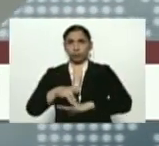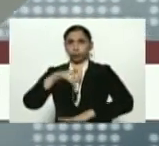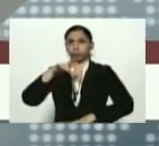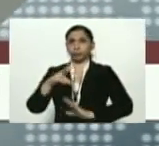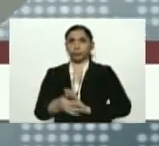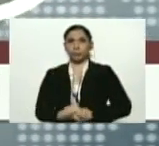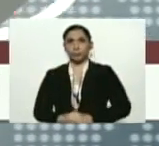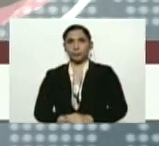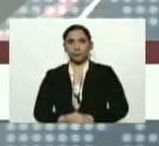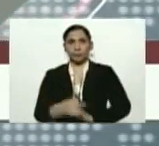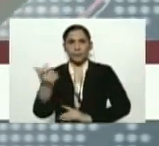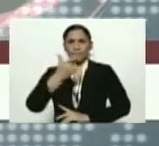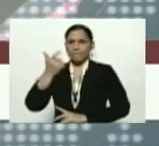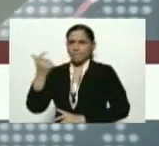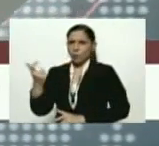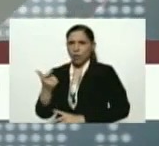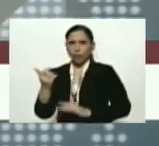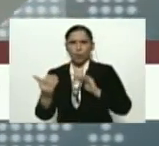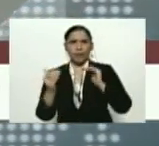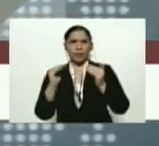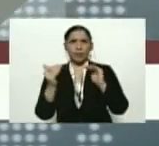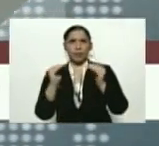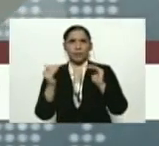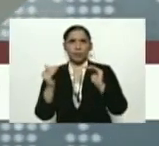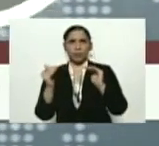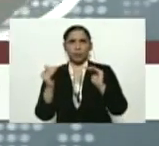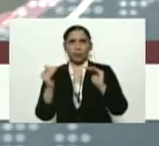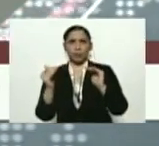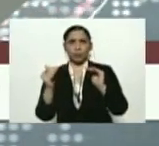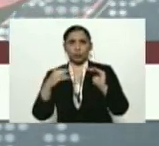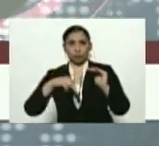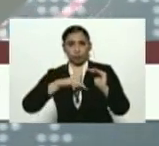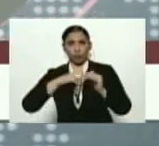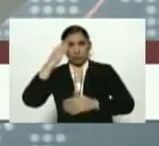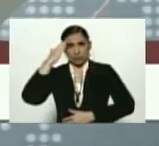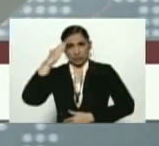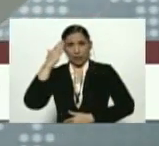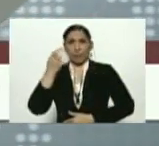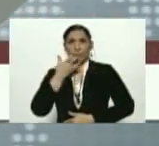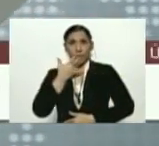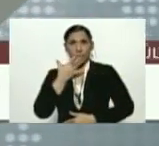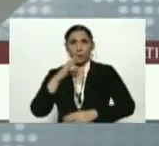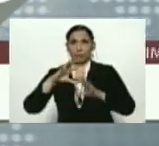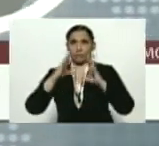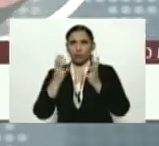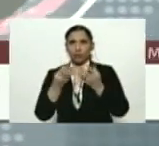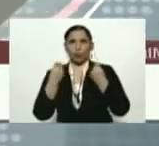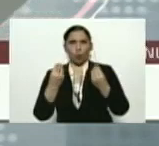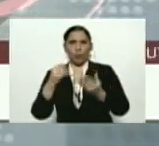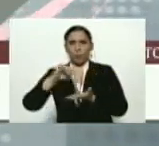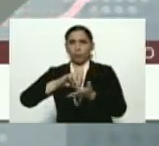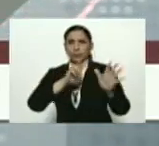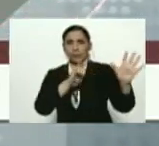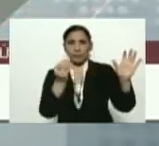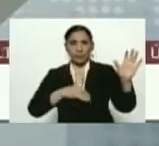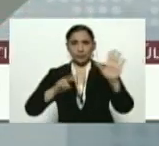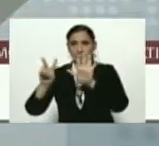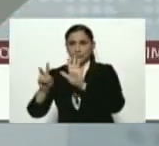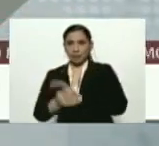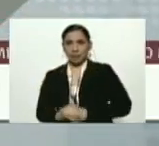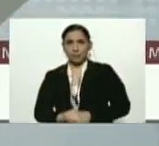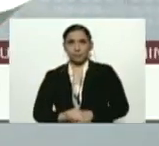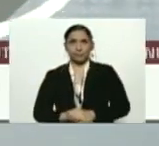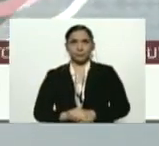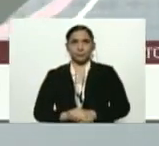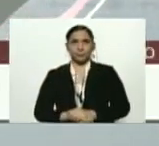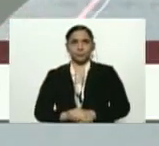extremando, buscando su equilibrio. Tú sabes que estamos en nuestra fórmula del 7+7. Estos